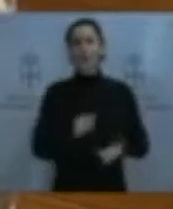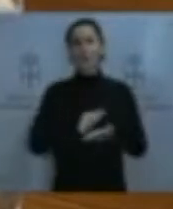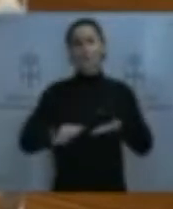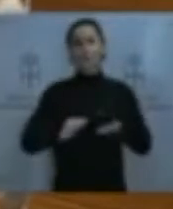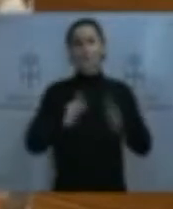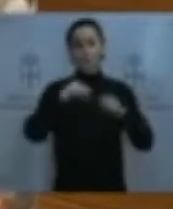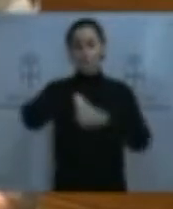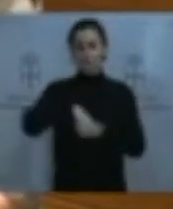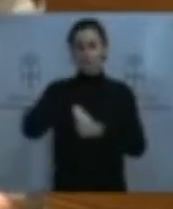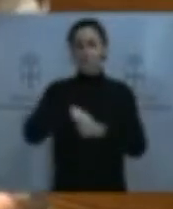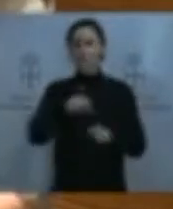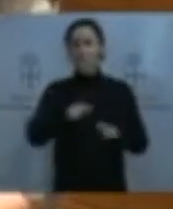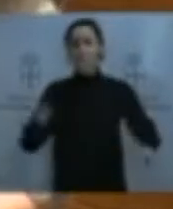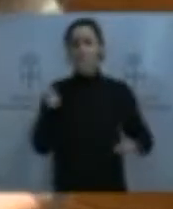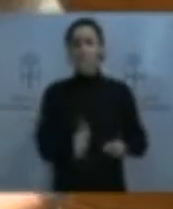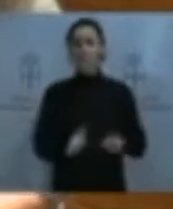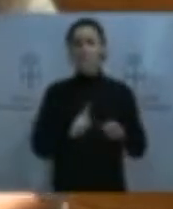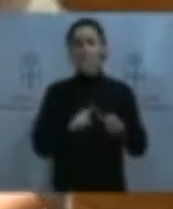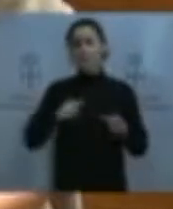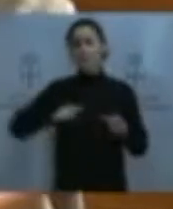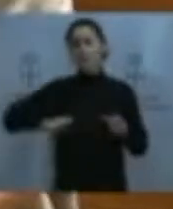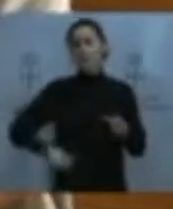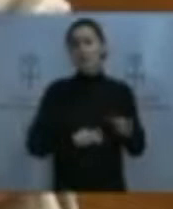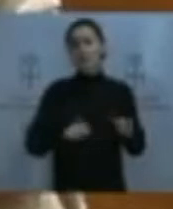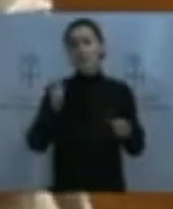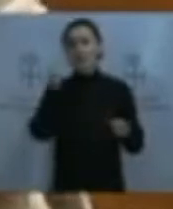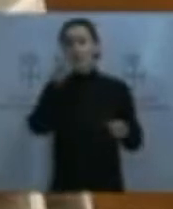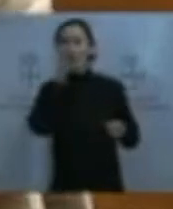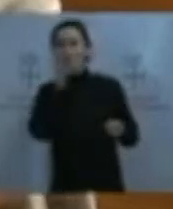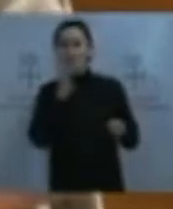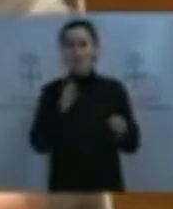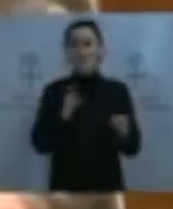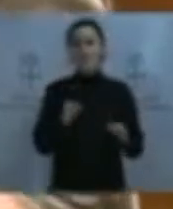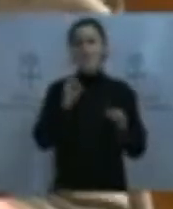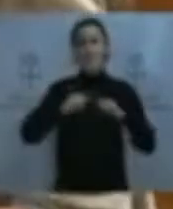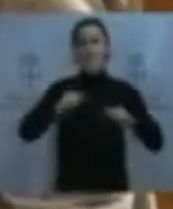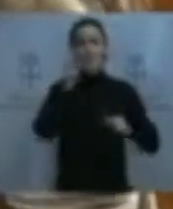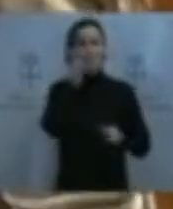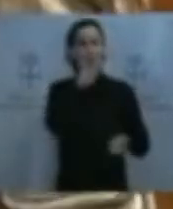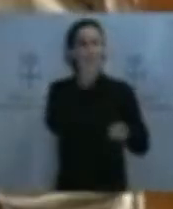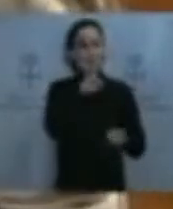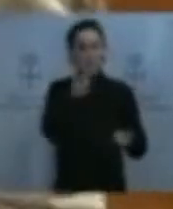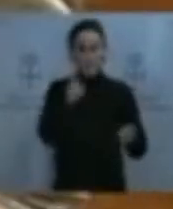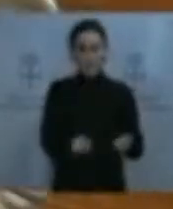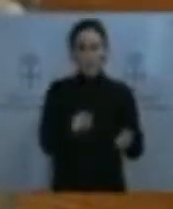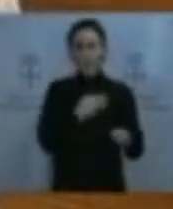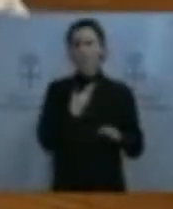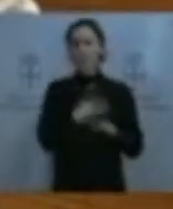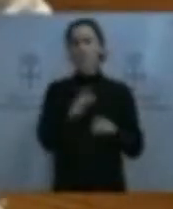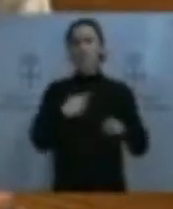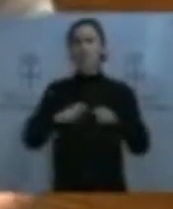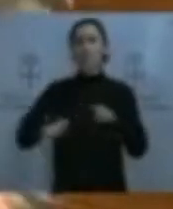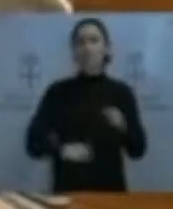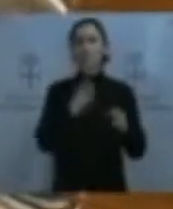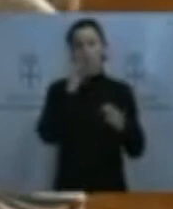¿no? Personal y gasto en bienes corrientes y servicios. Y se lo decía la directora del SEPEPA en su comparecencia la semana pasada. En lo demás, en aquello a lo que realmente ha